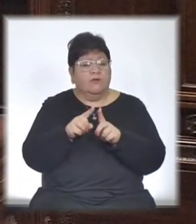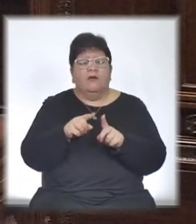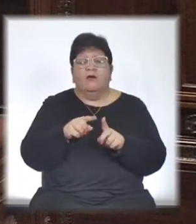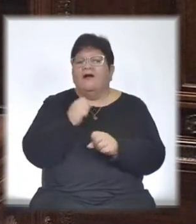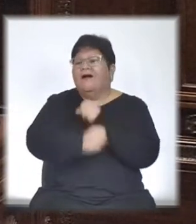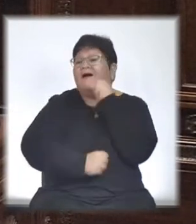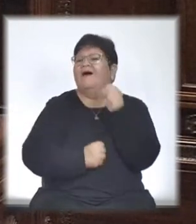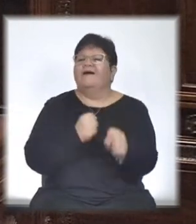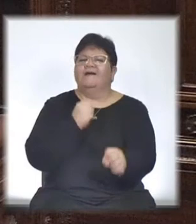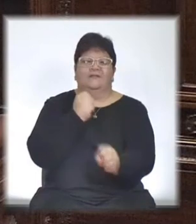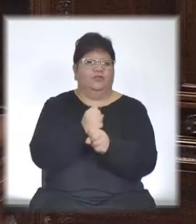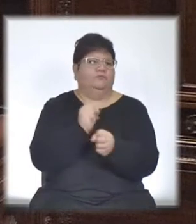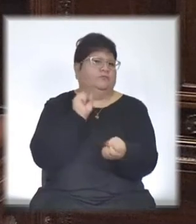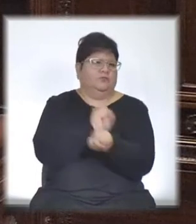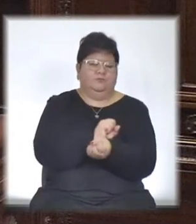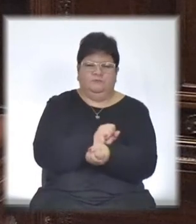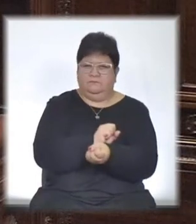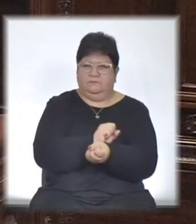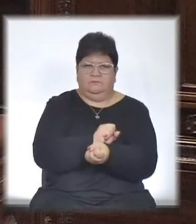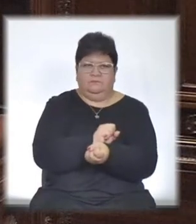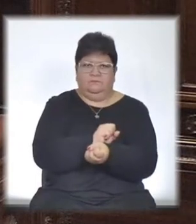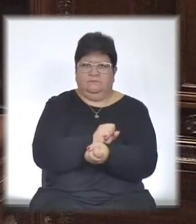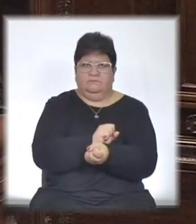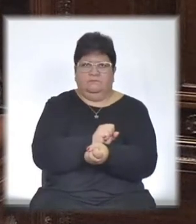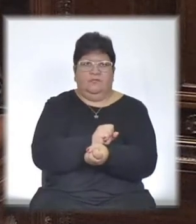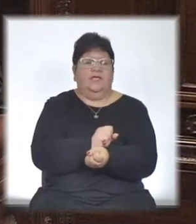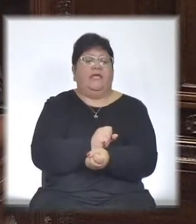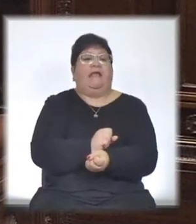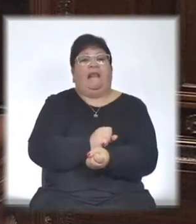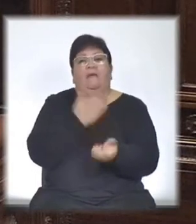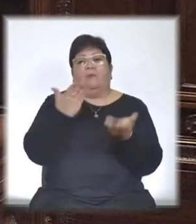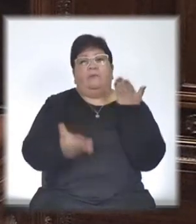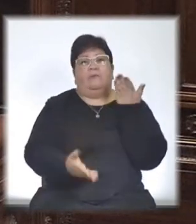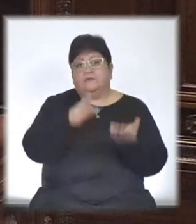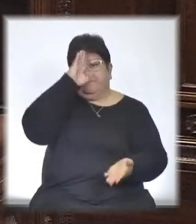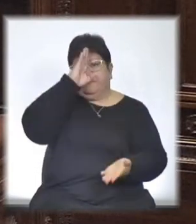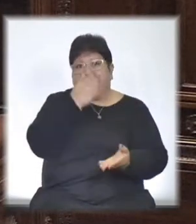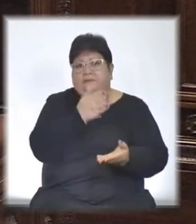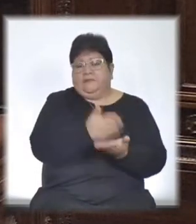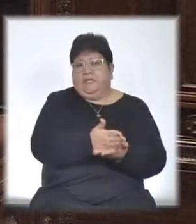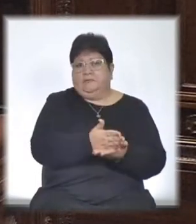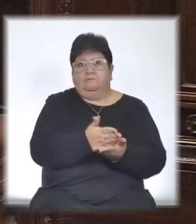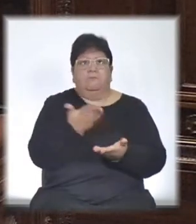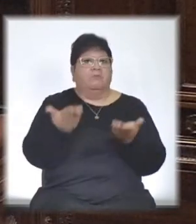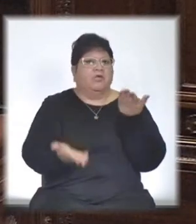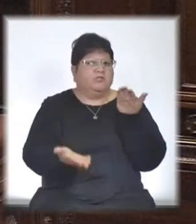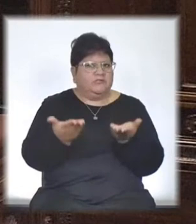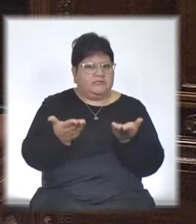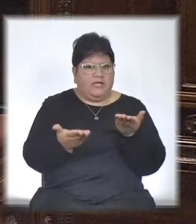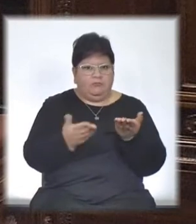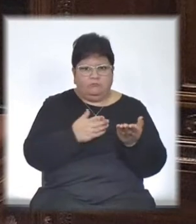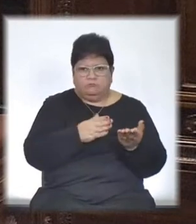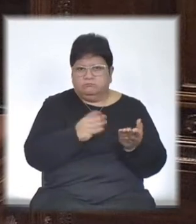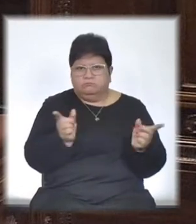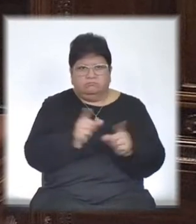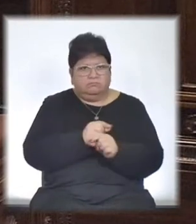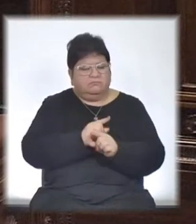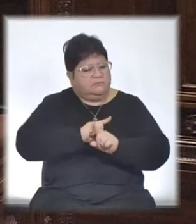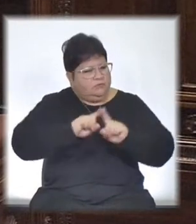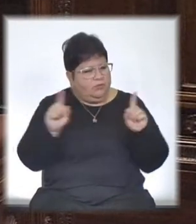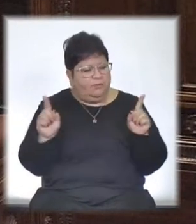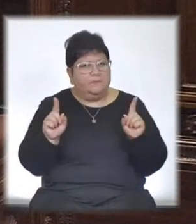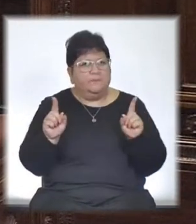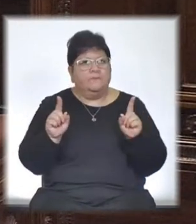detenidos y no fueron procesados por la justicia militar. En estos casos, además de las consecuencias físicas y